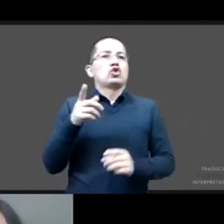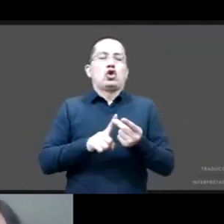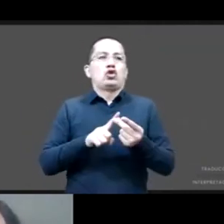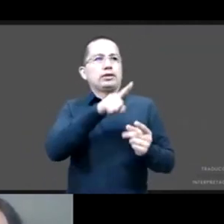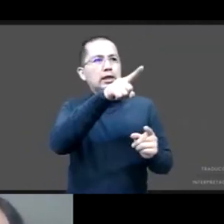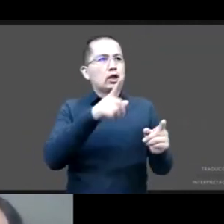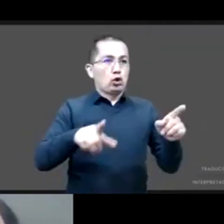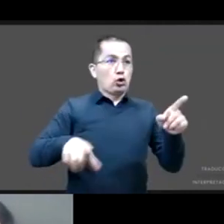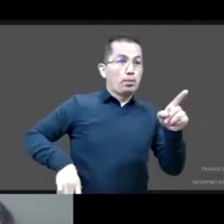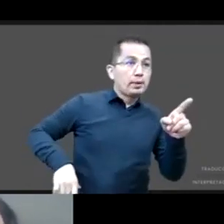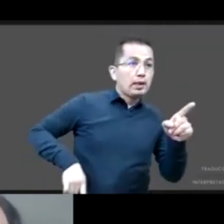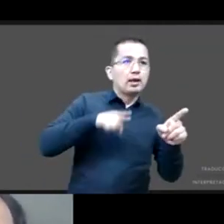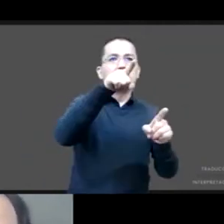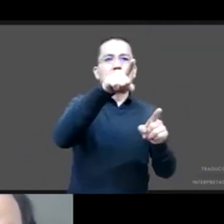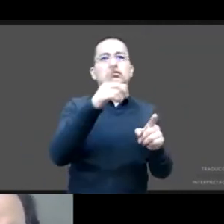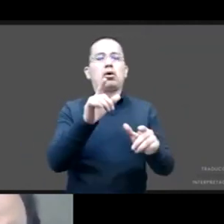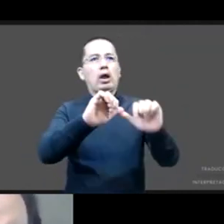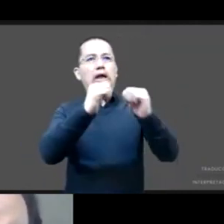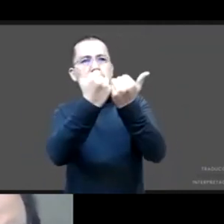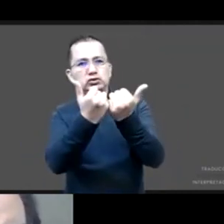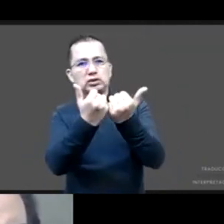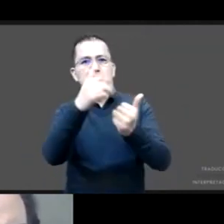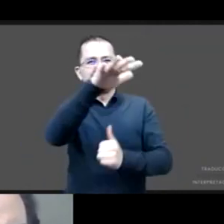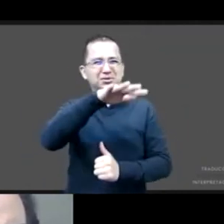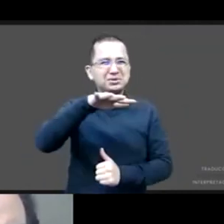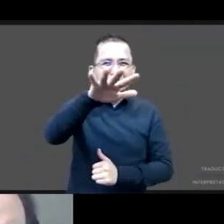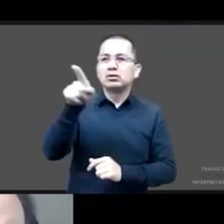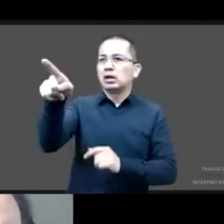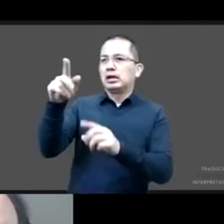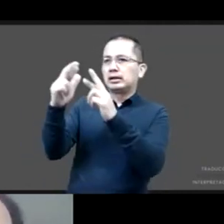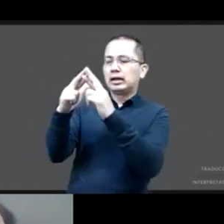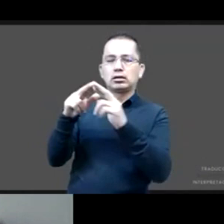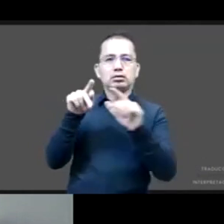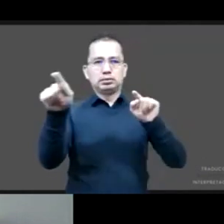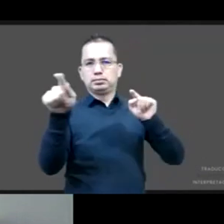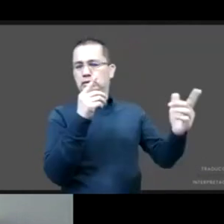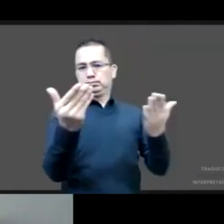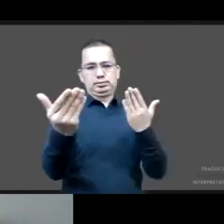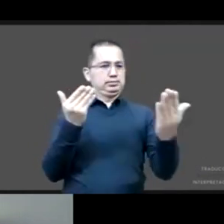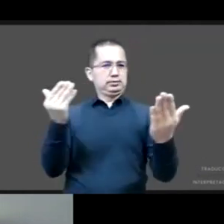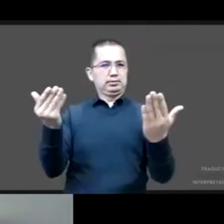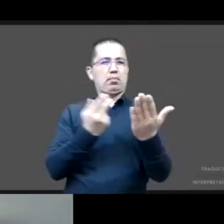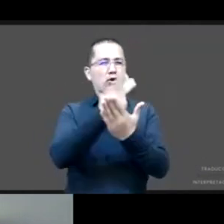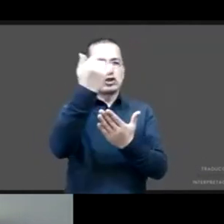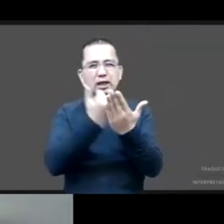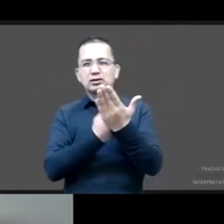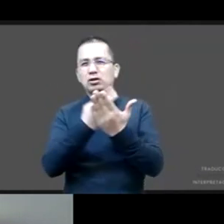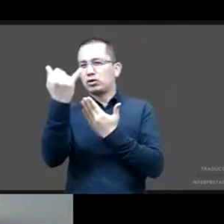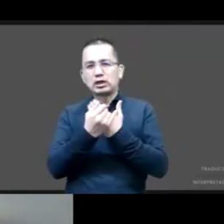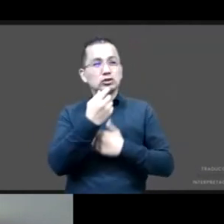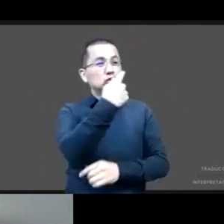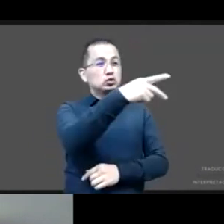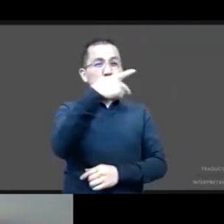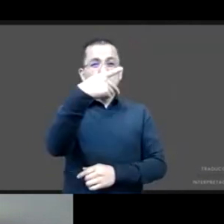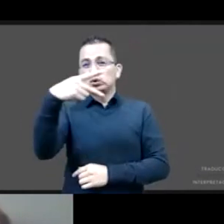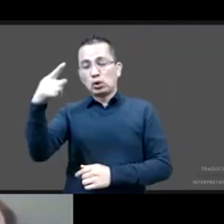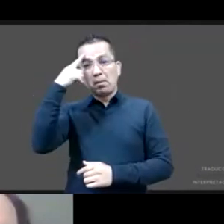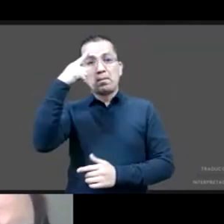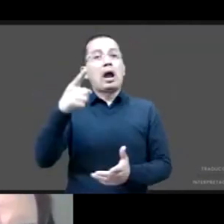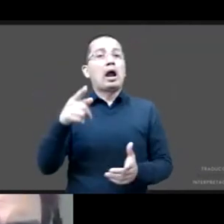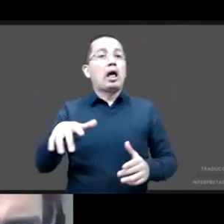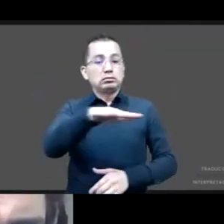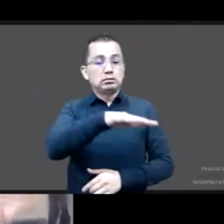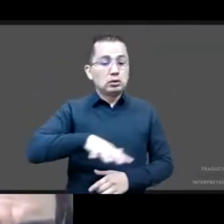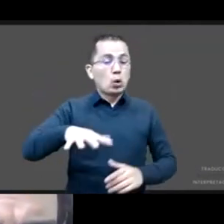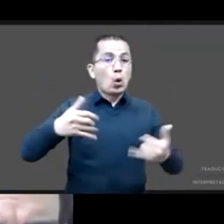social y lo religioso para de alguna manera vincular a los jóvenes y a los adolescentes